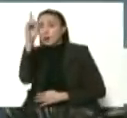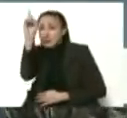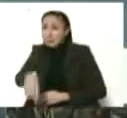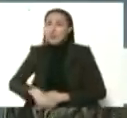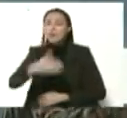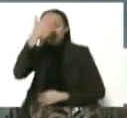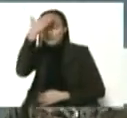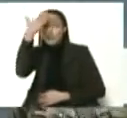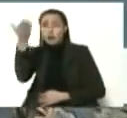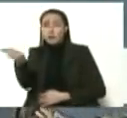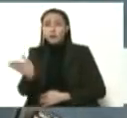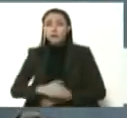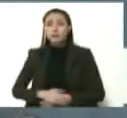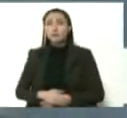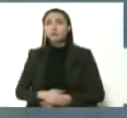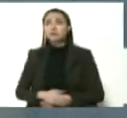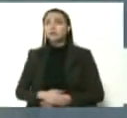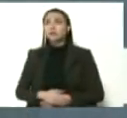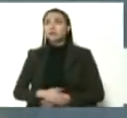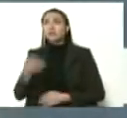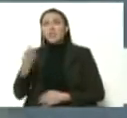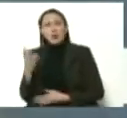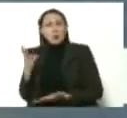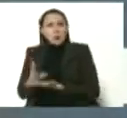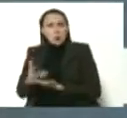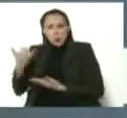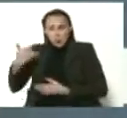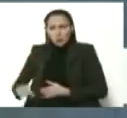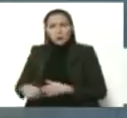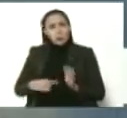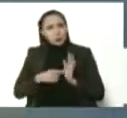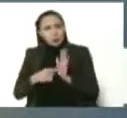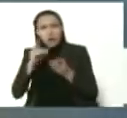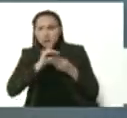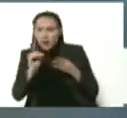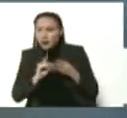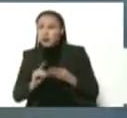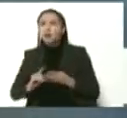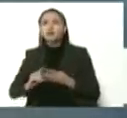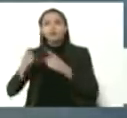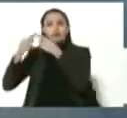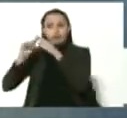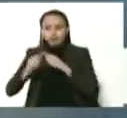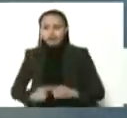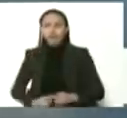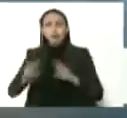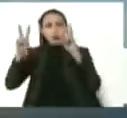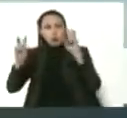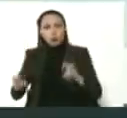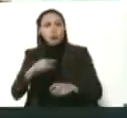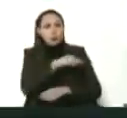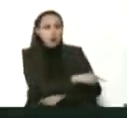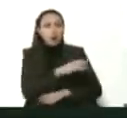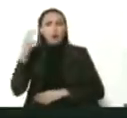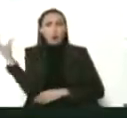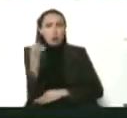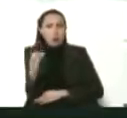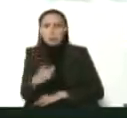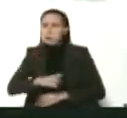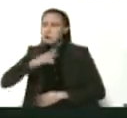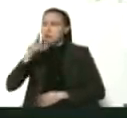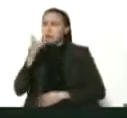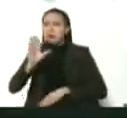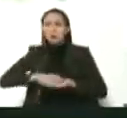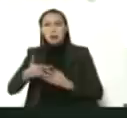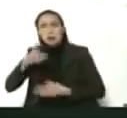sabemos. Yo tengo siempre videos por ahí actualizando los datos. En Colombia es un caos la situación. El pueblo no